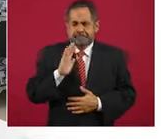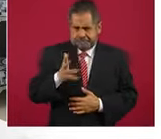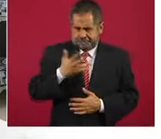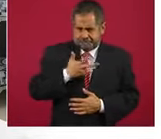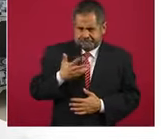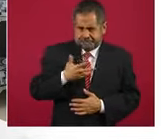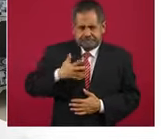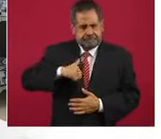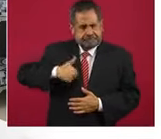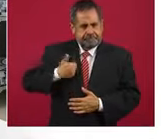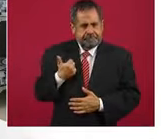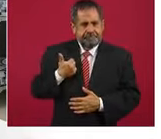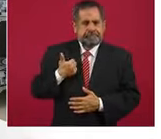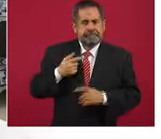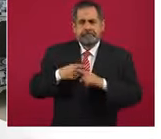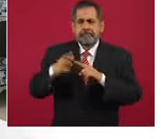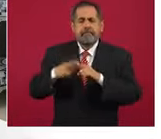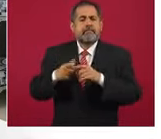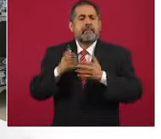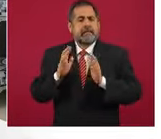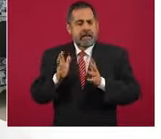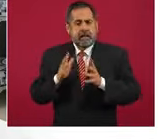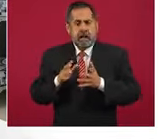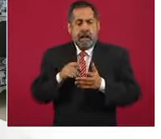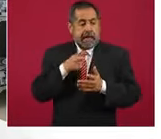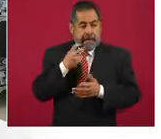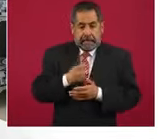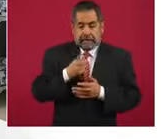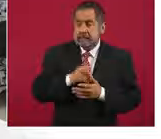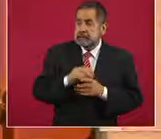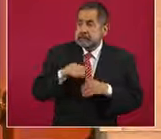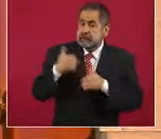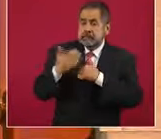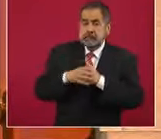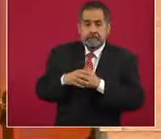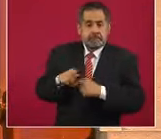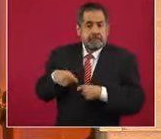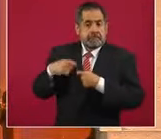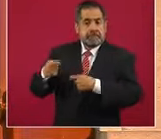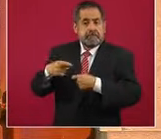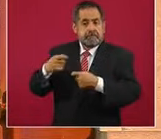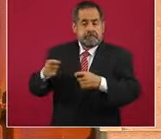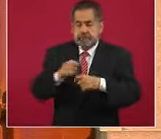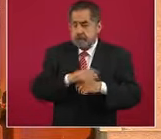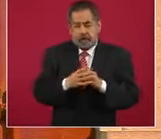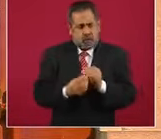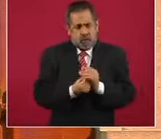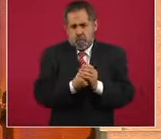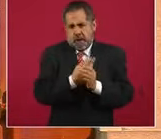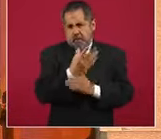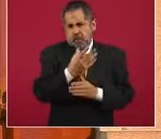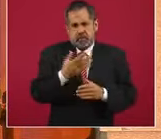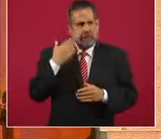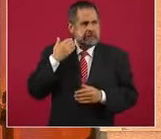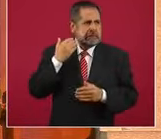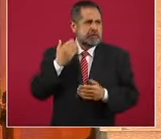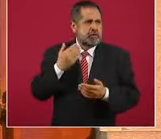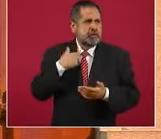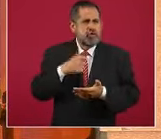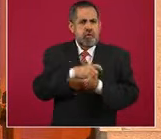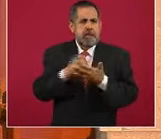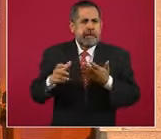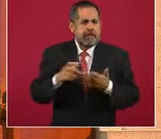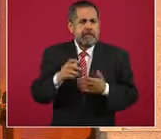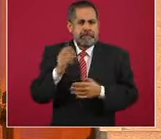en las en los cuarteles ya es el mobiliario nuevo, adquirido desde principios de